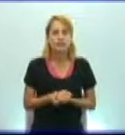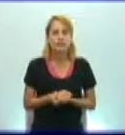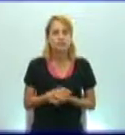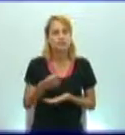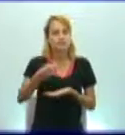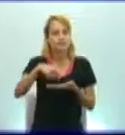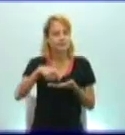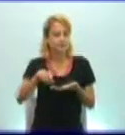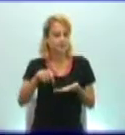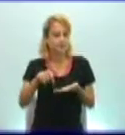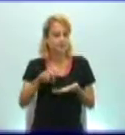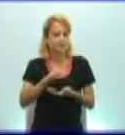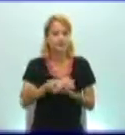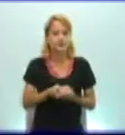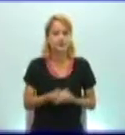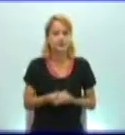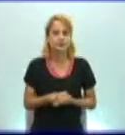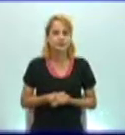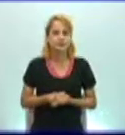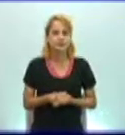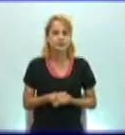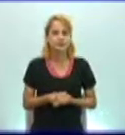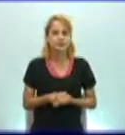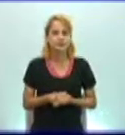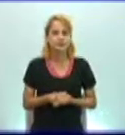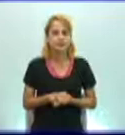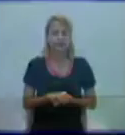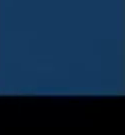para que copien la actividad.